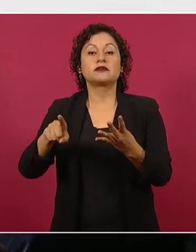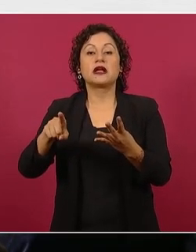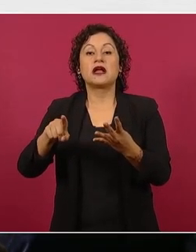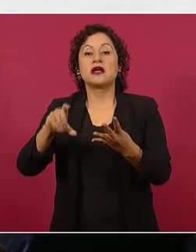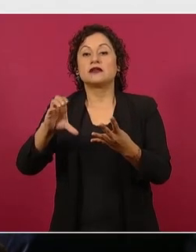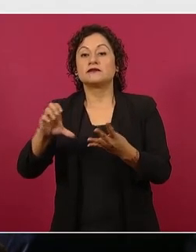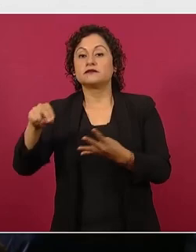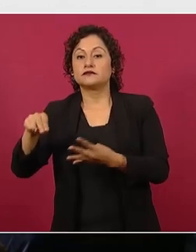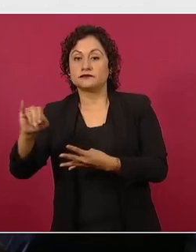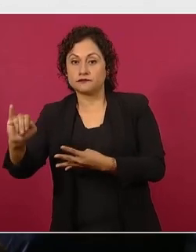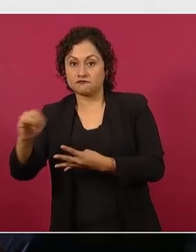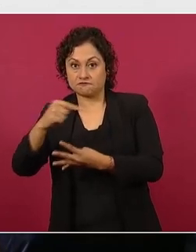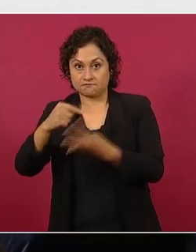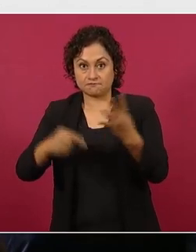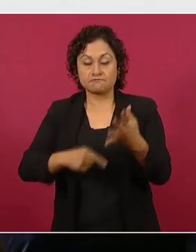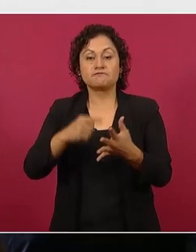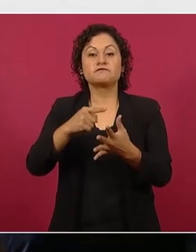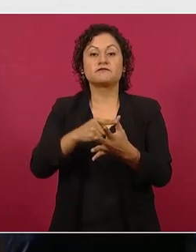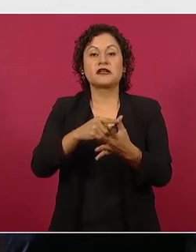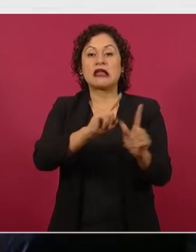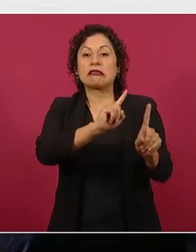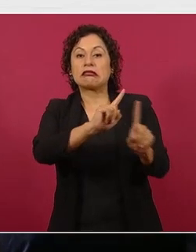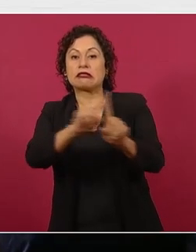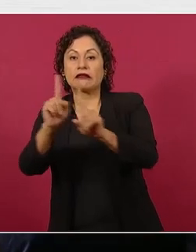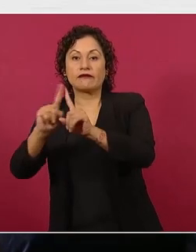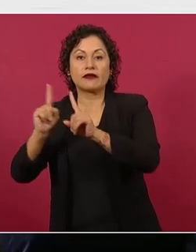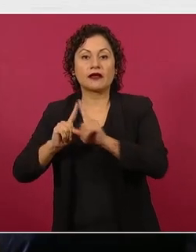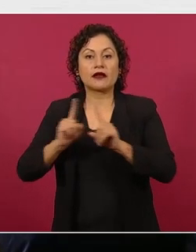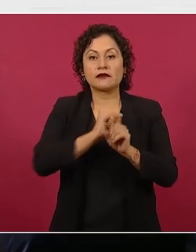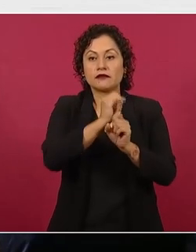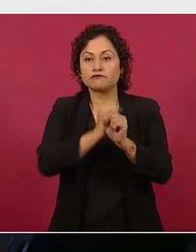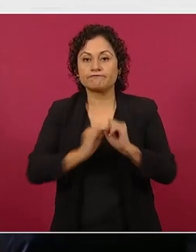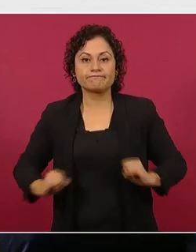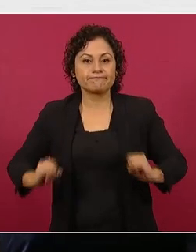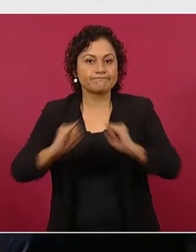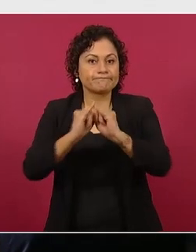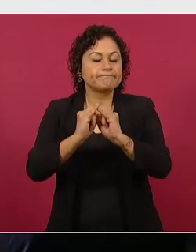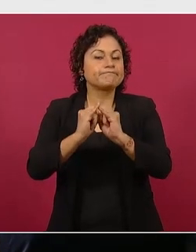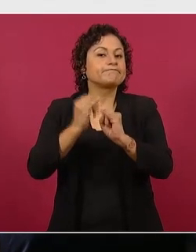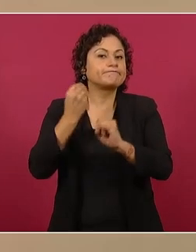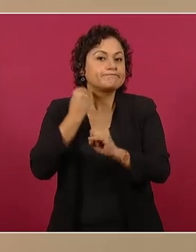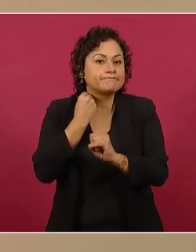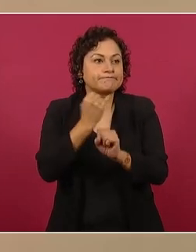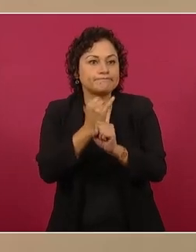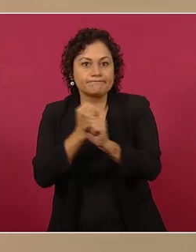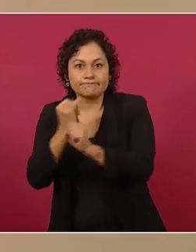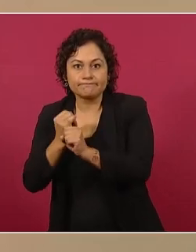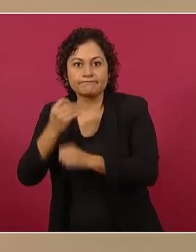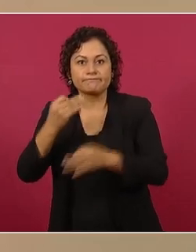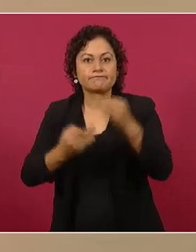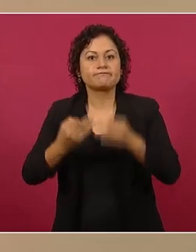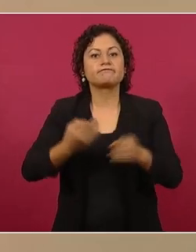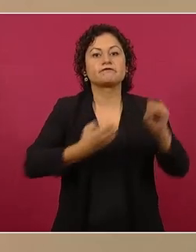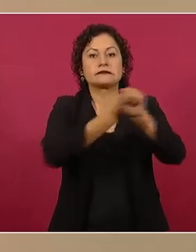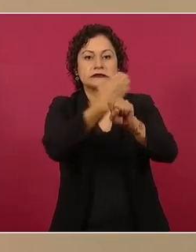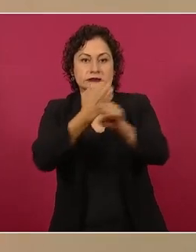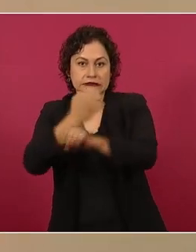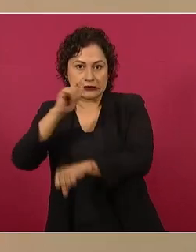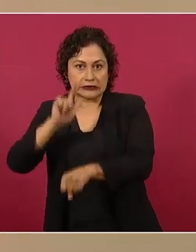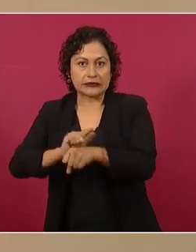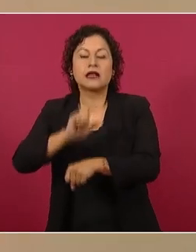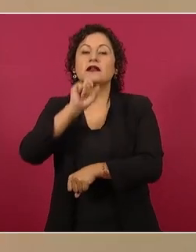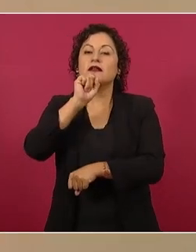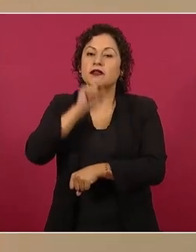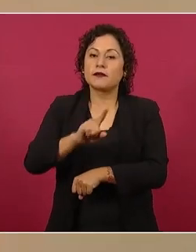Inteligencia, las fiscalías locales, las secretarías de seguridad de los estados y la Fiscalía General de la